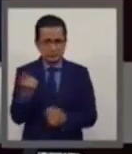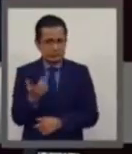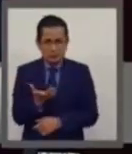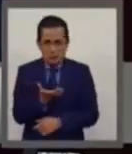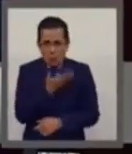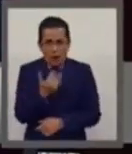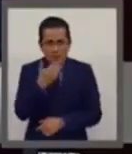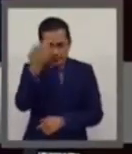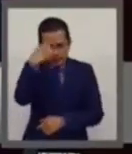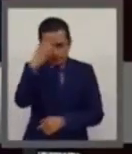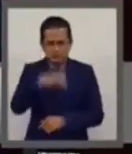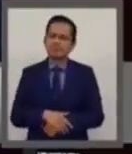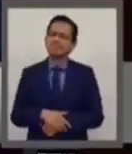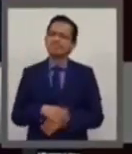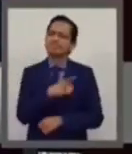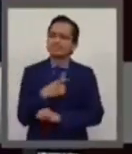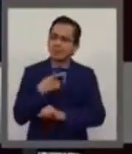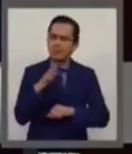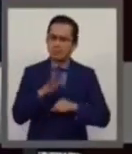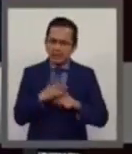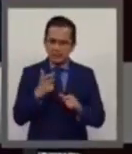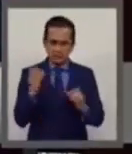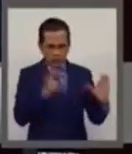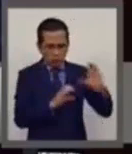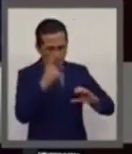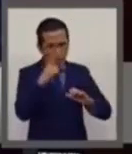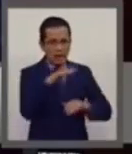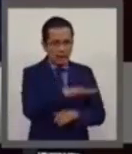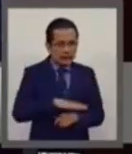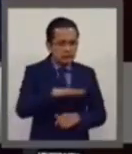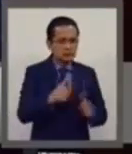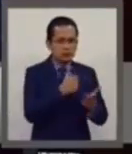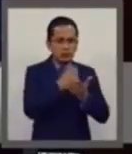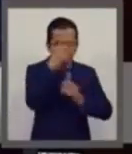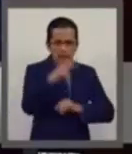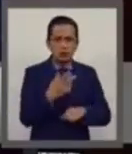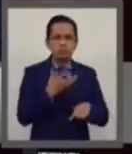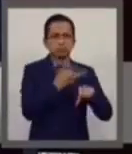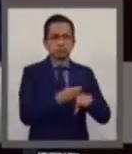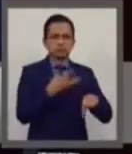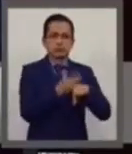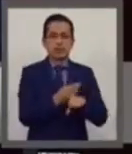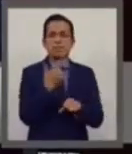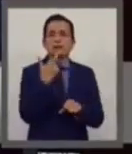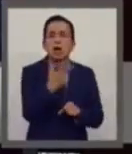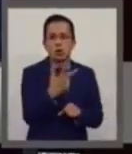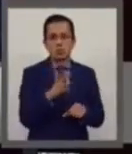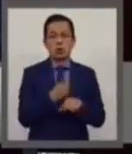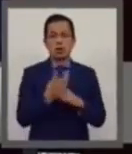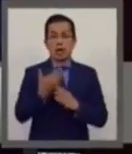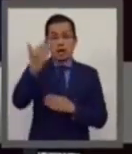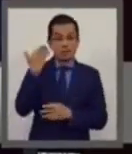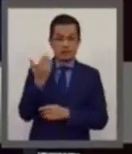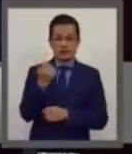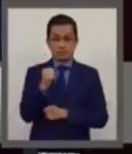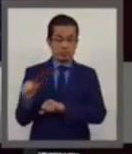que contribuyan a aminorar la crítica situación de la ciudad a partir de los sismos de septiembre.